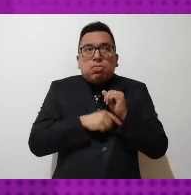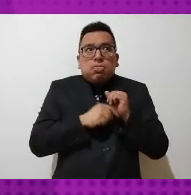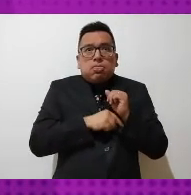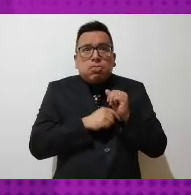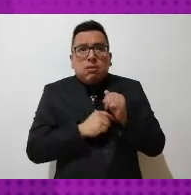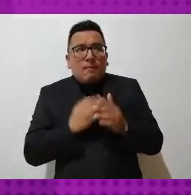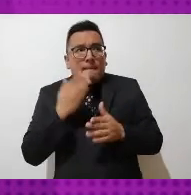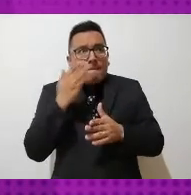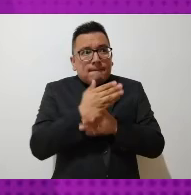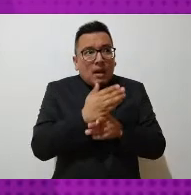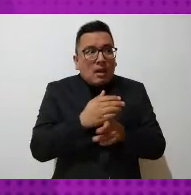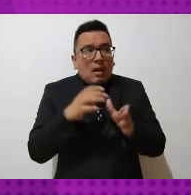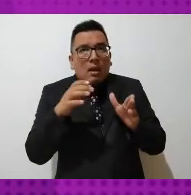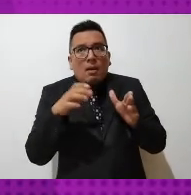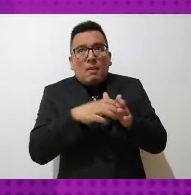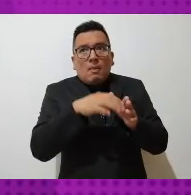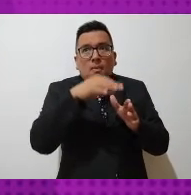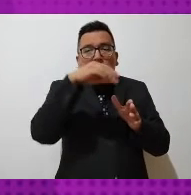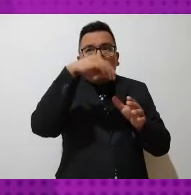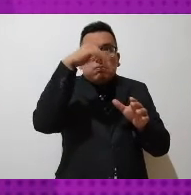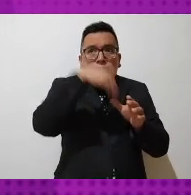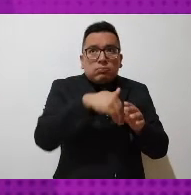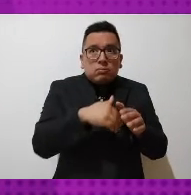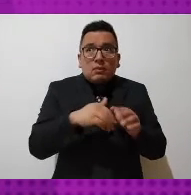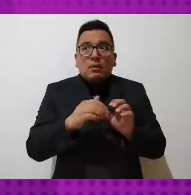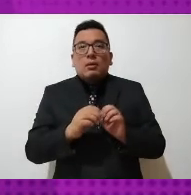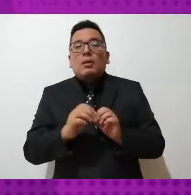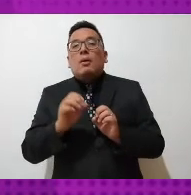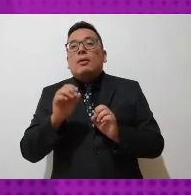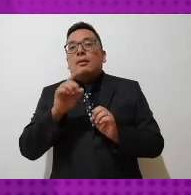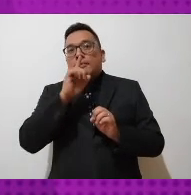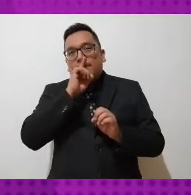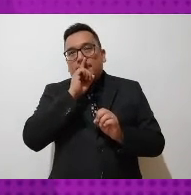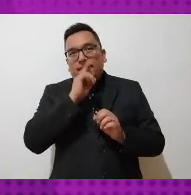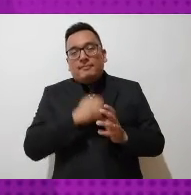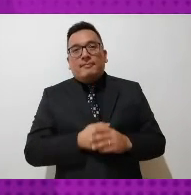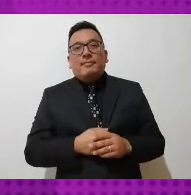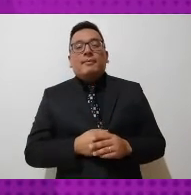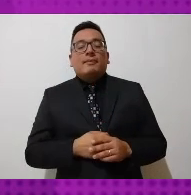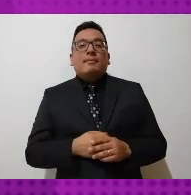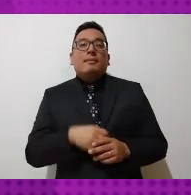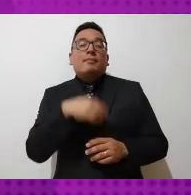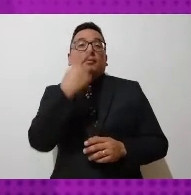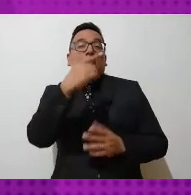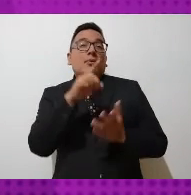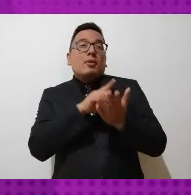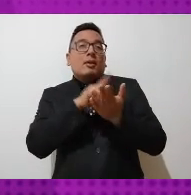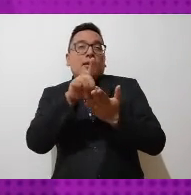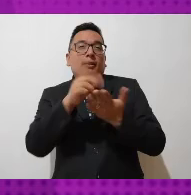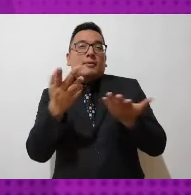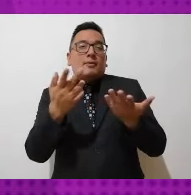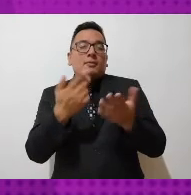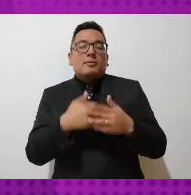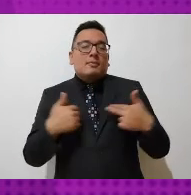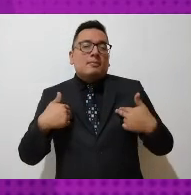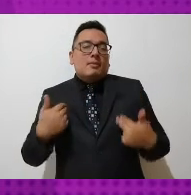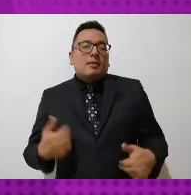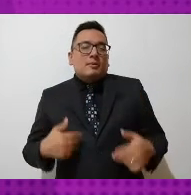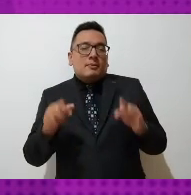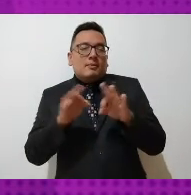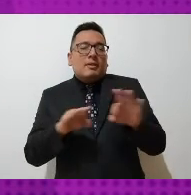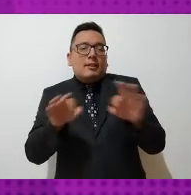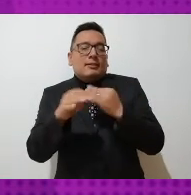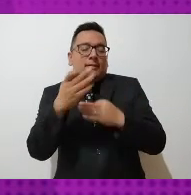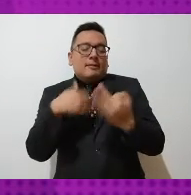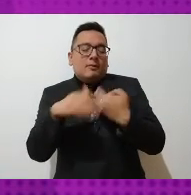que vaya y que participe, que vaya si no solicitan los derechos básicos, los derechos humanos fundamentales que